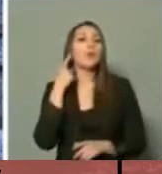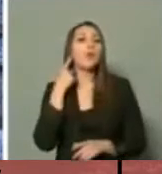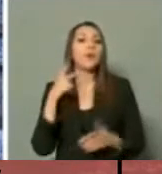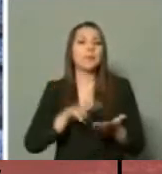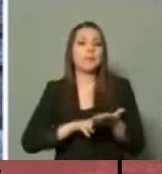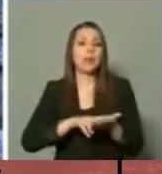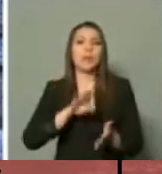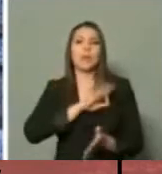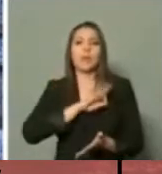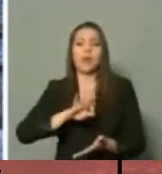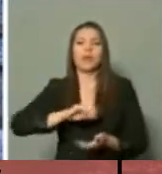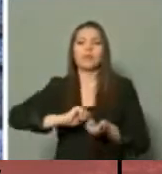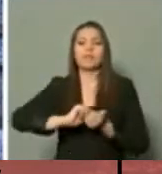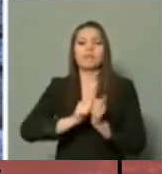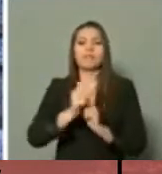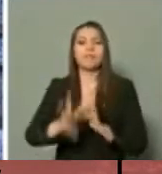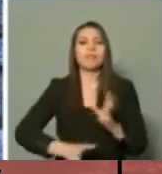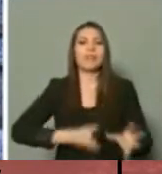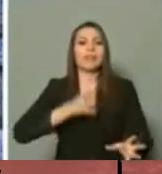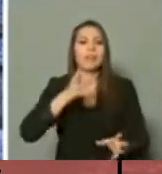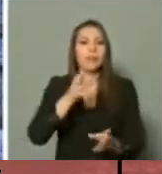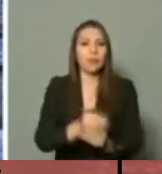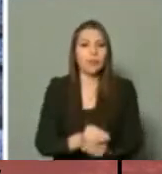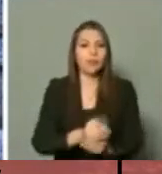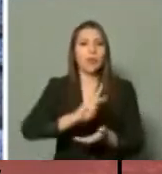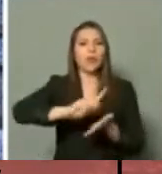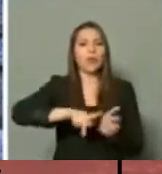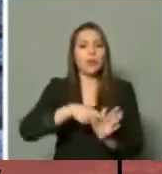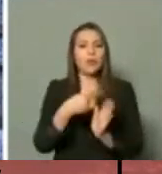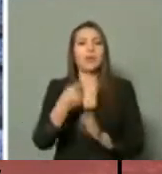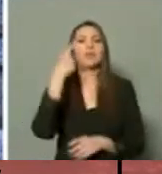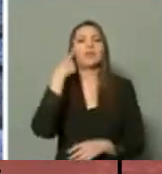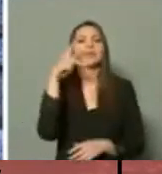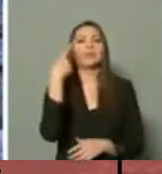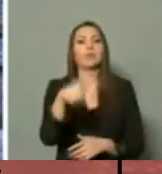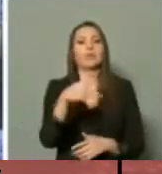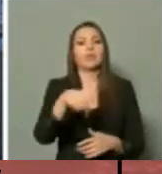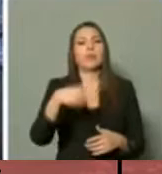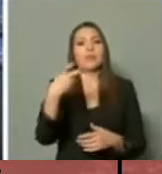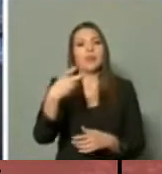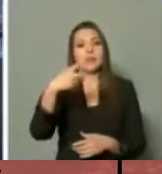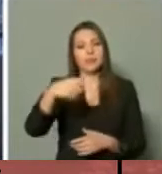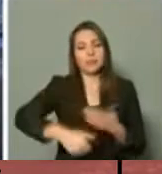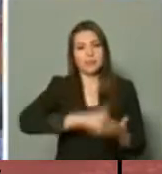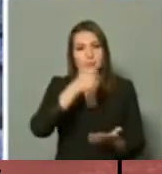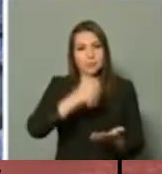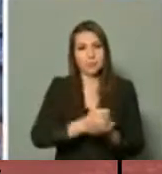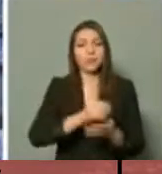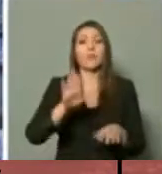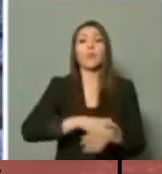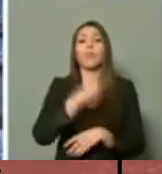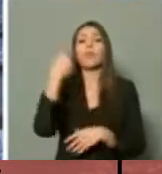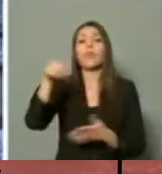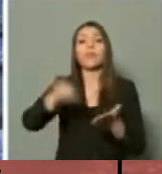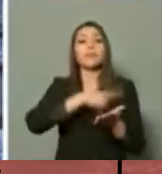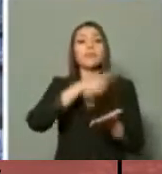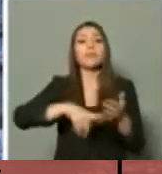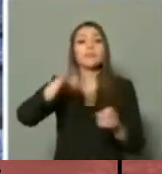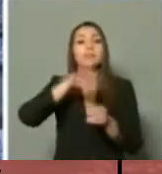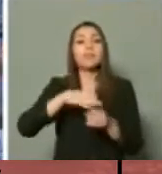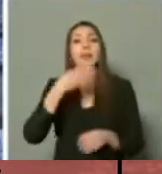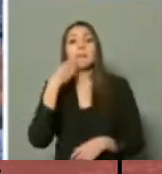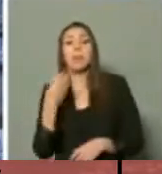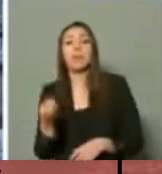es un proyecto ciudadano, es una plataforma. Es una plataforma que no pende de que pase esa elección para bien o para mal y se